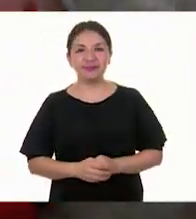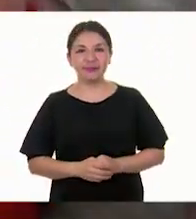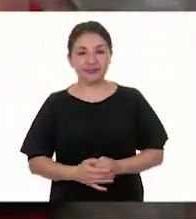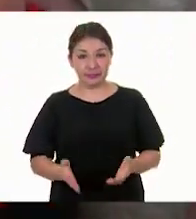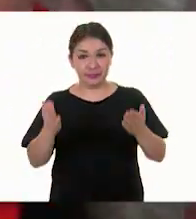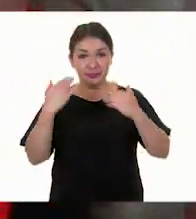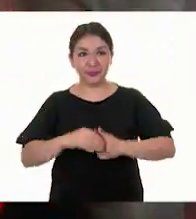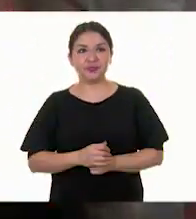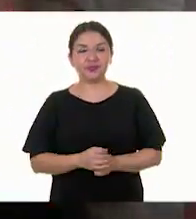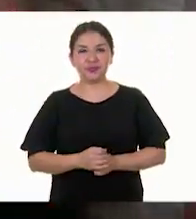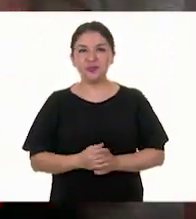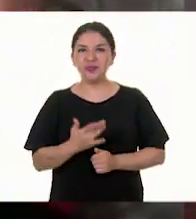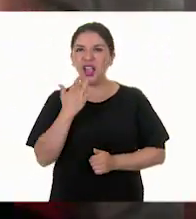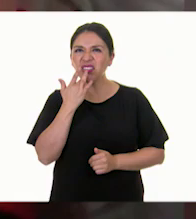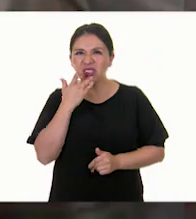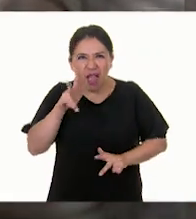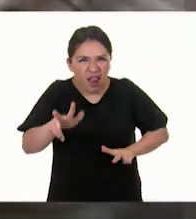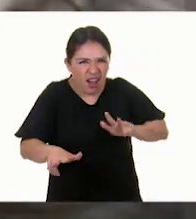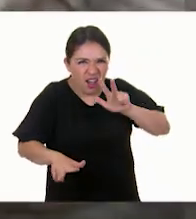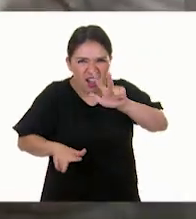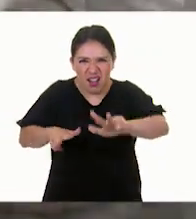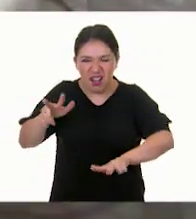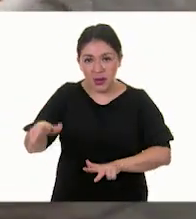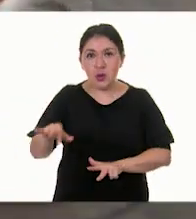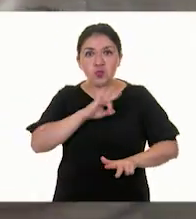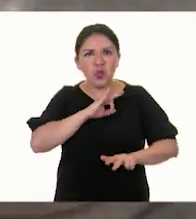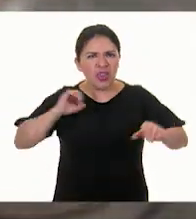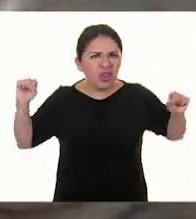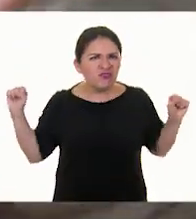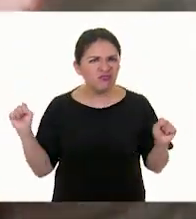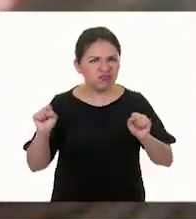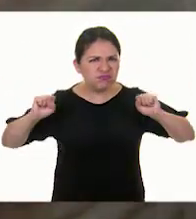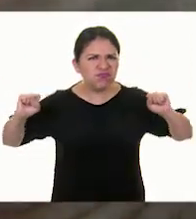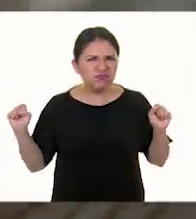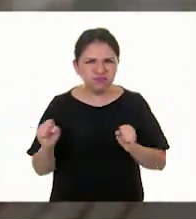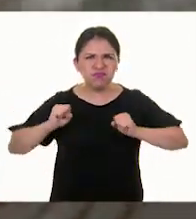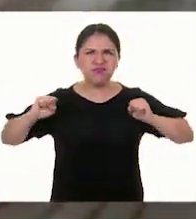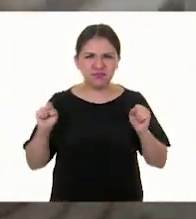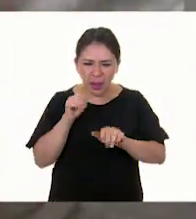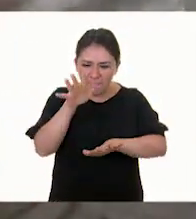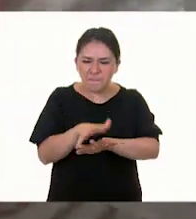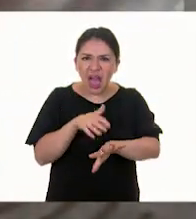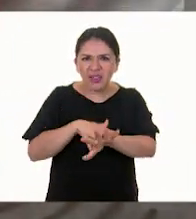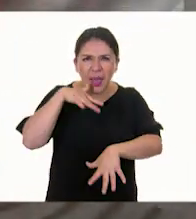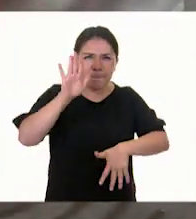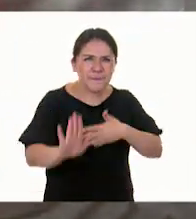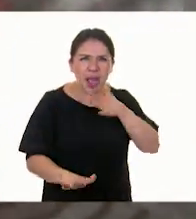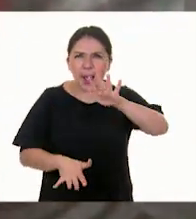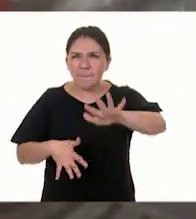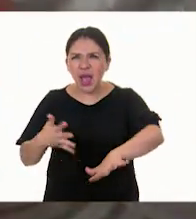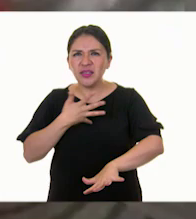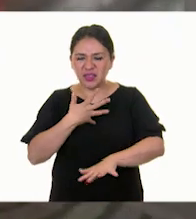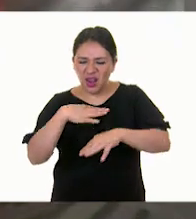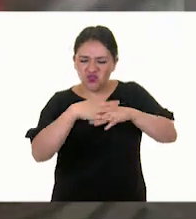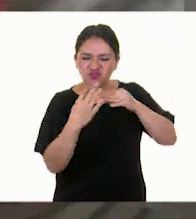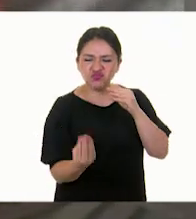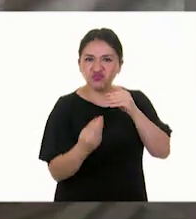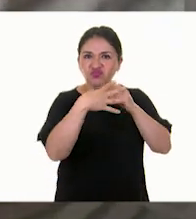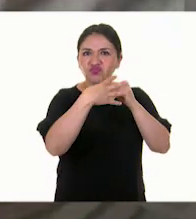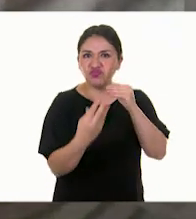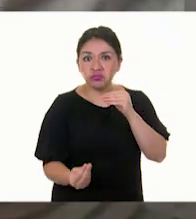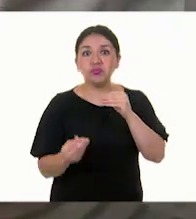El velociraptor. Él puede correr con sus grandes patas y tiene dos garras muy